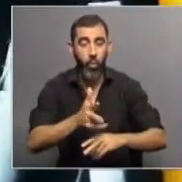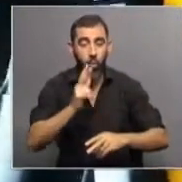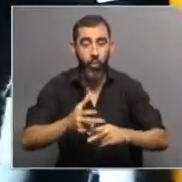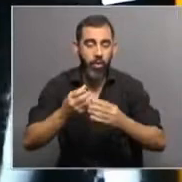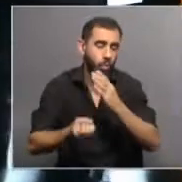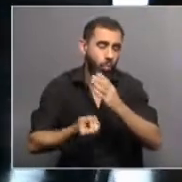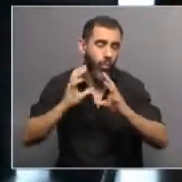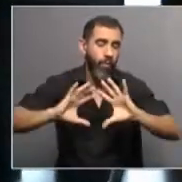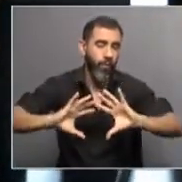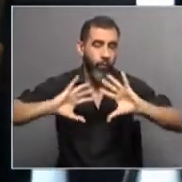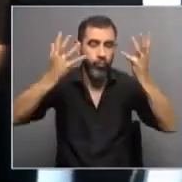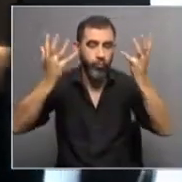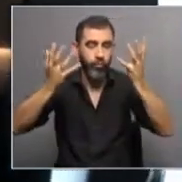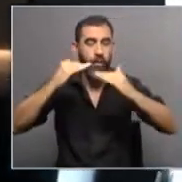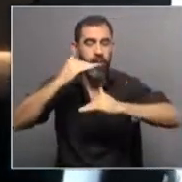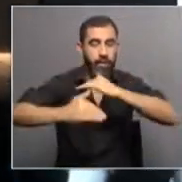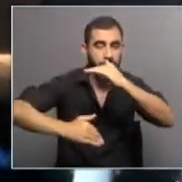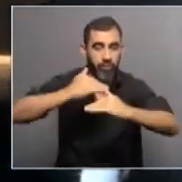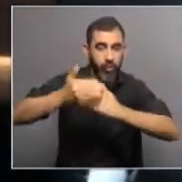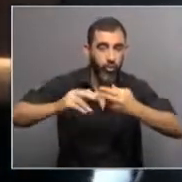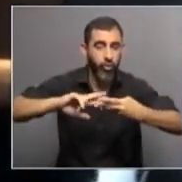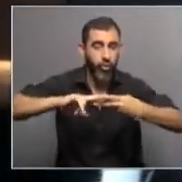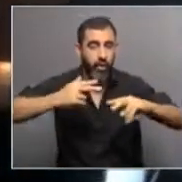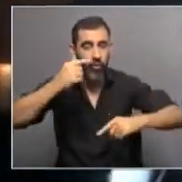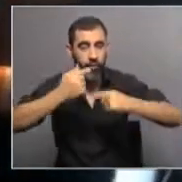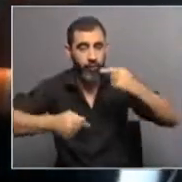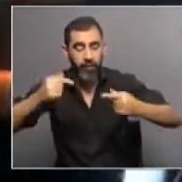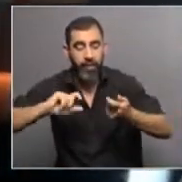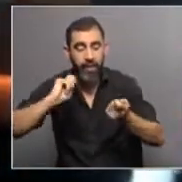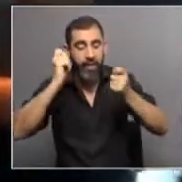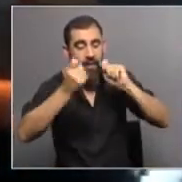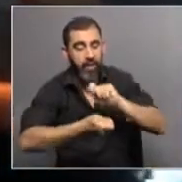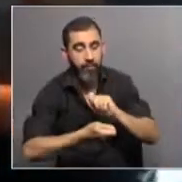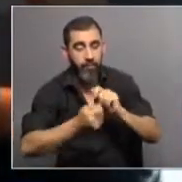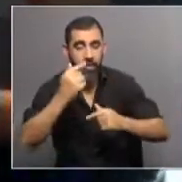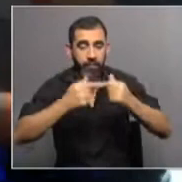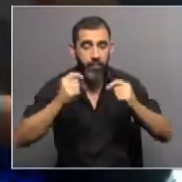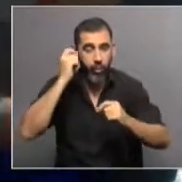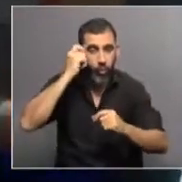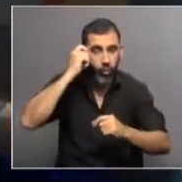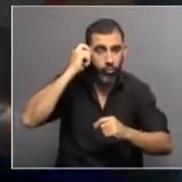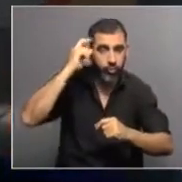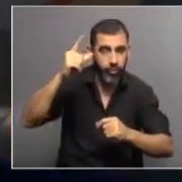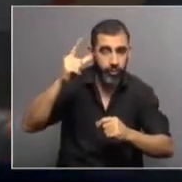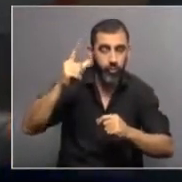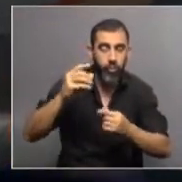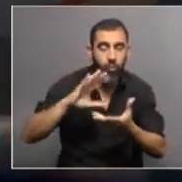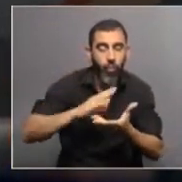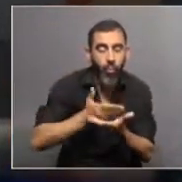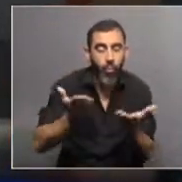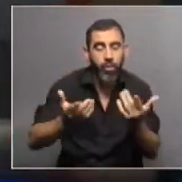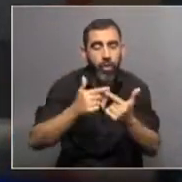una revolución. Desarrollos genéticos y genómicos están modificando diversos campos del conocimiento y nos cuentan